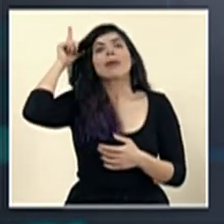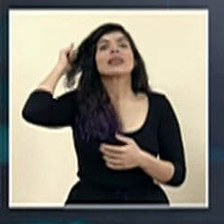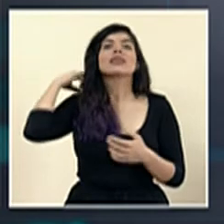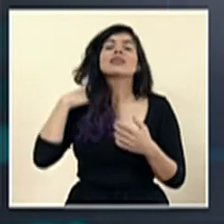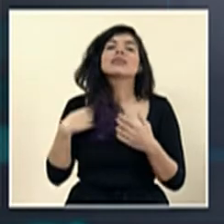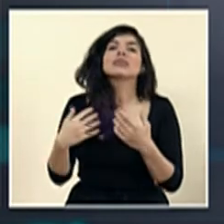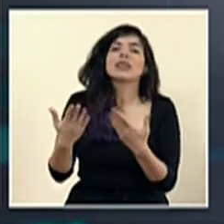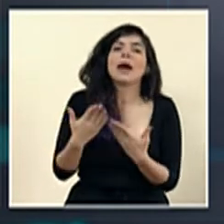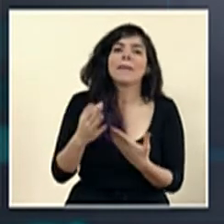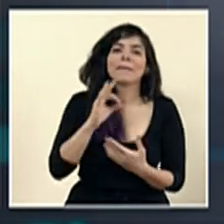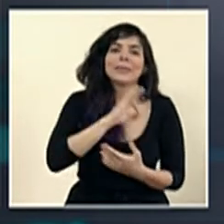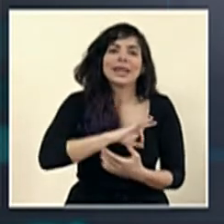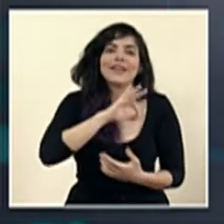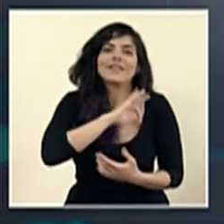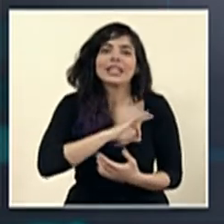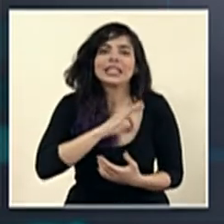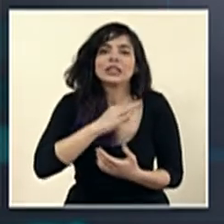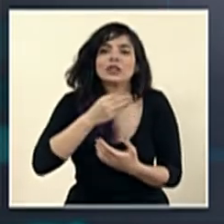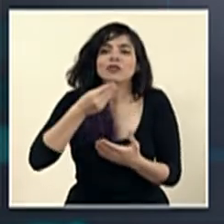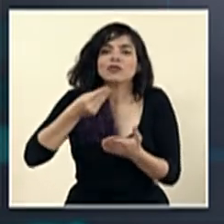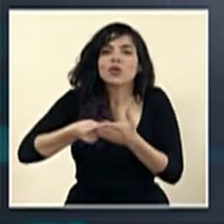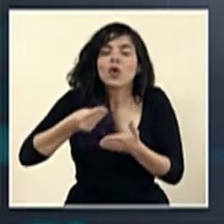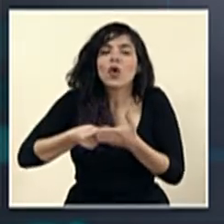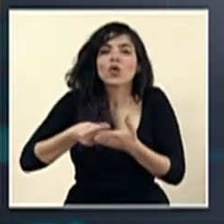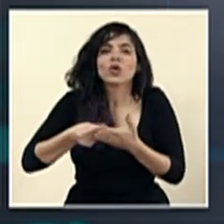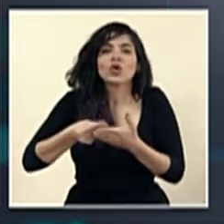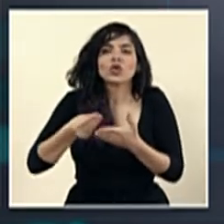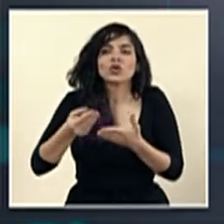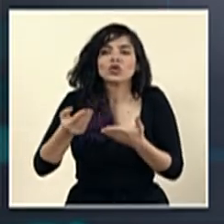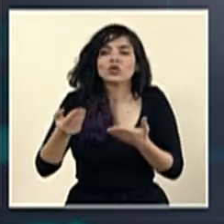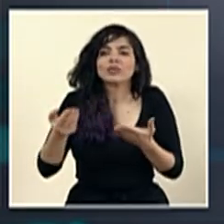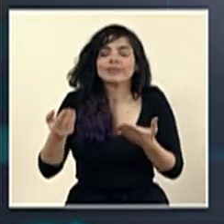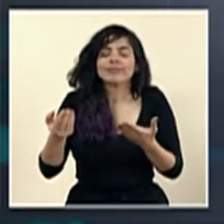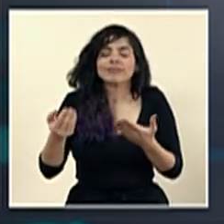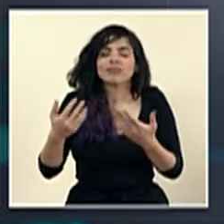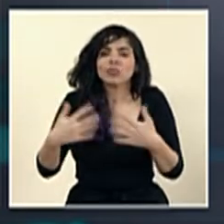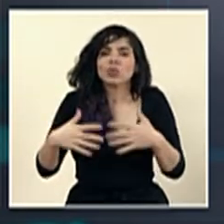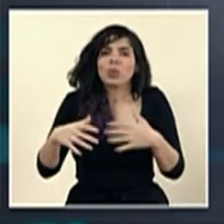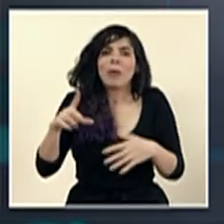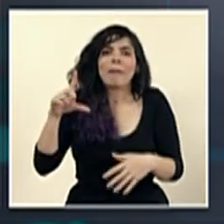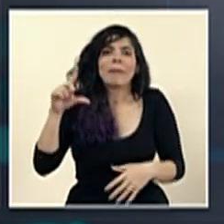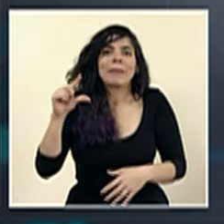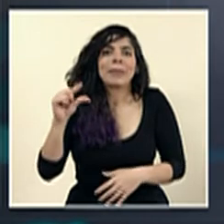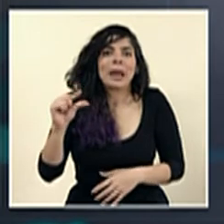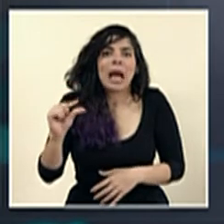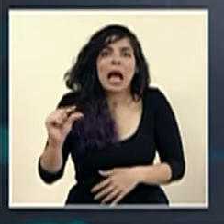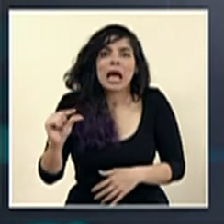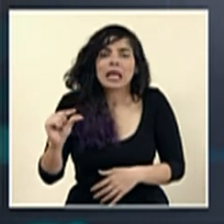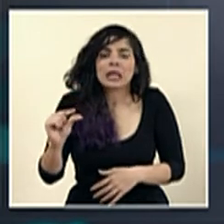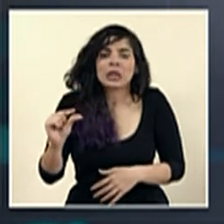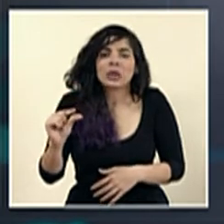beneficio de recursos muy baratos al